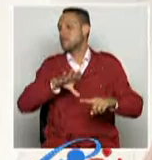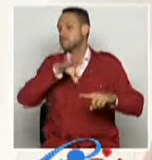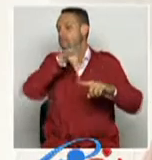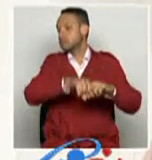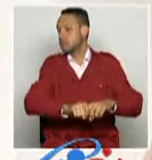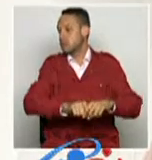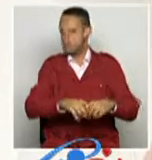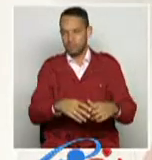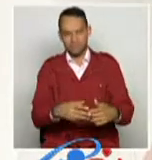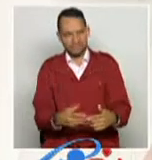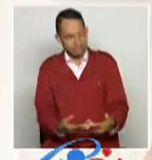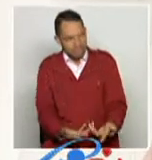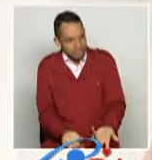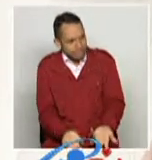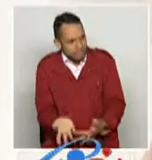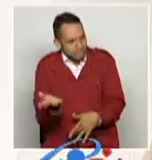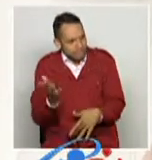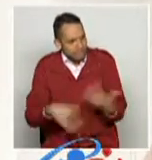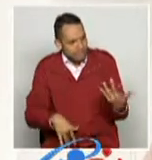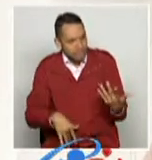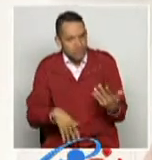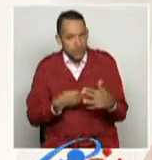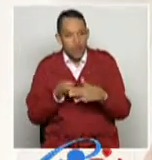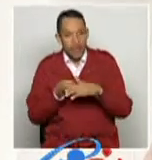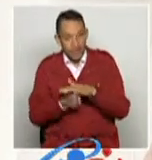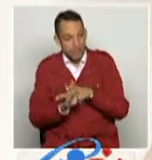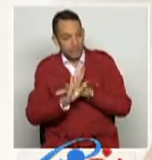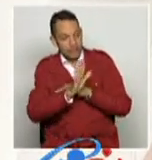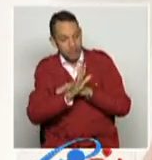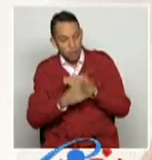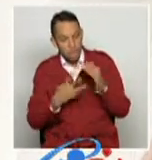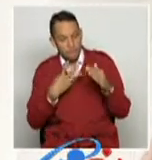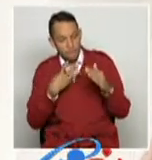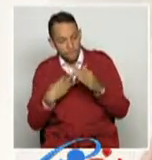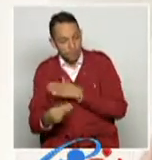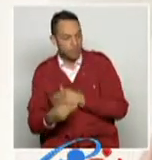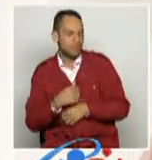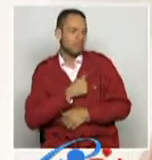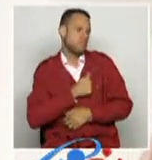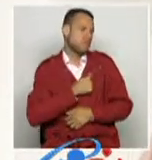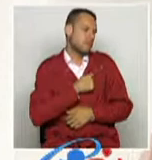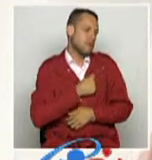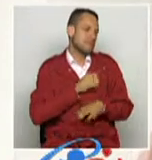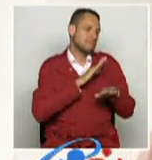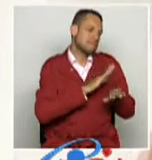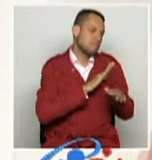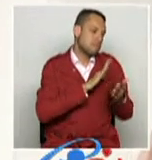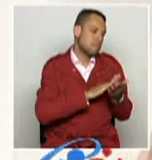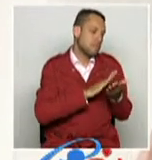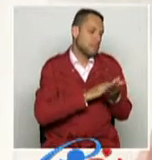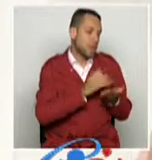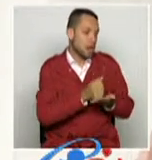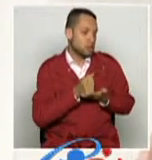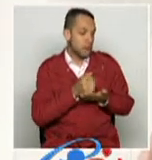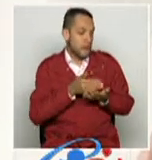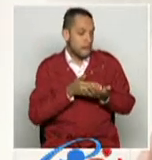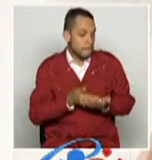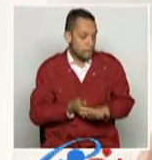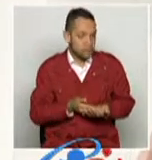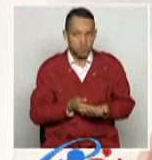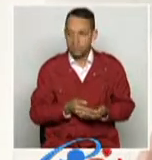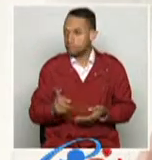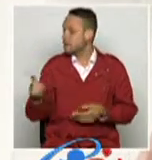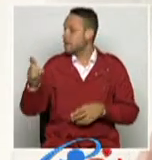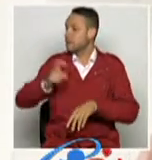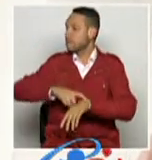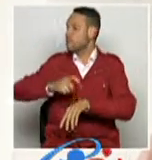internista. Y a lo que ya fui a salir del consultorio, le dije que me podía pesar y dijo que no, que saliera,